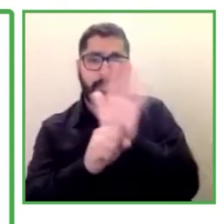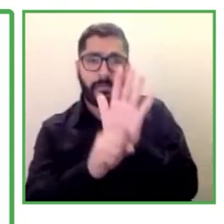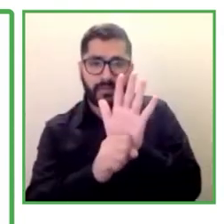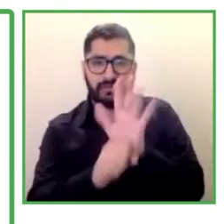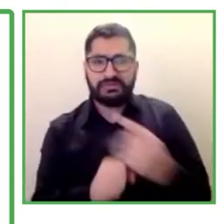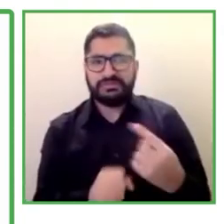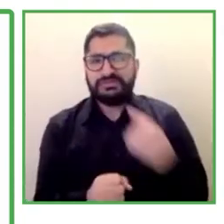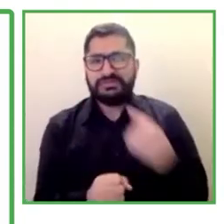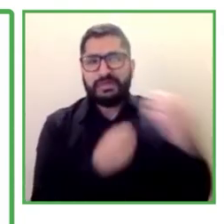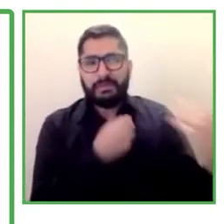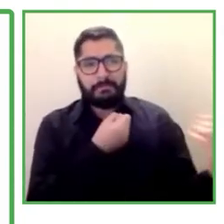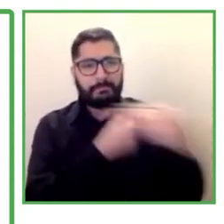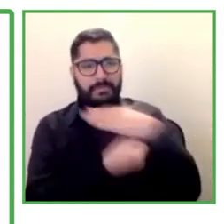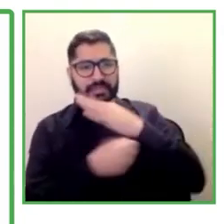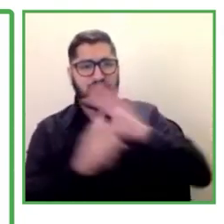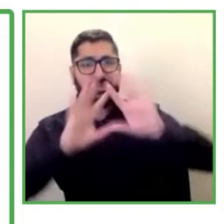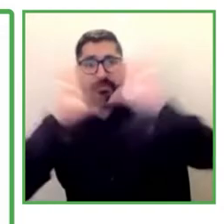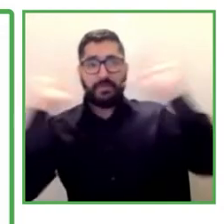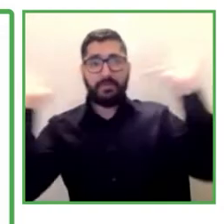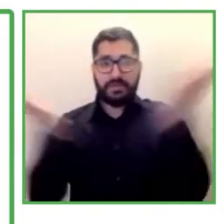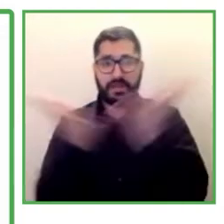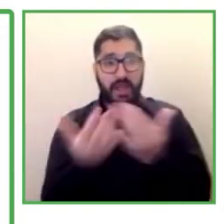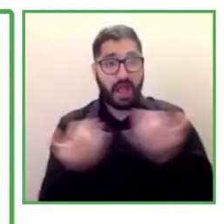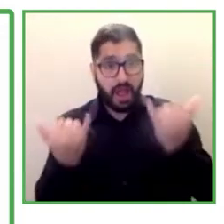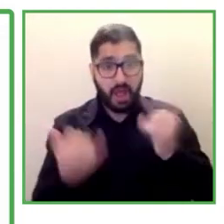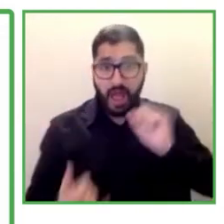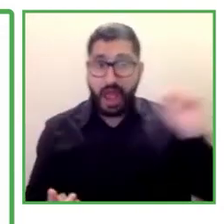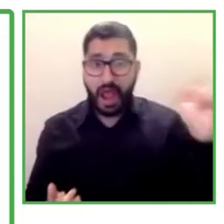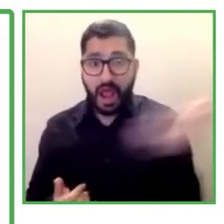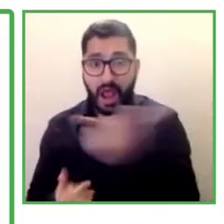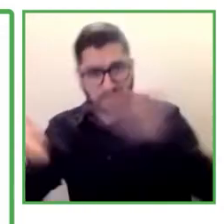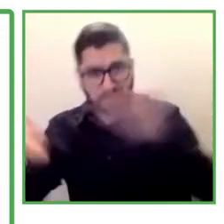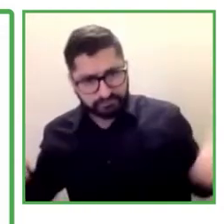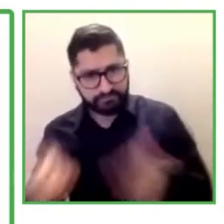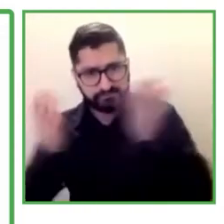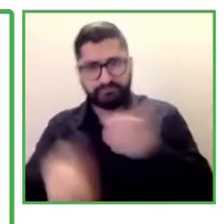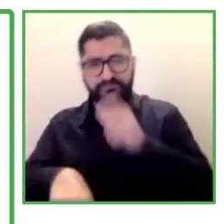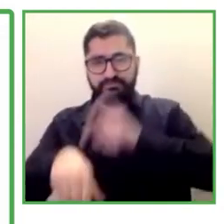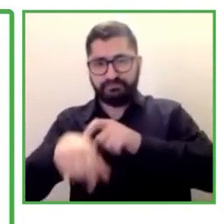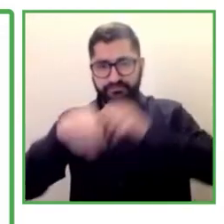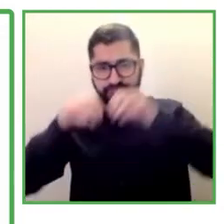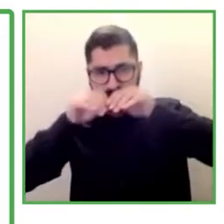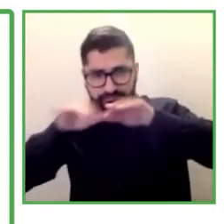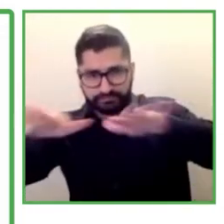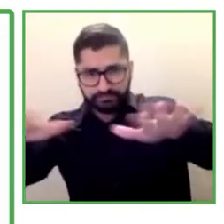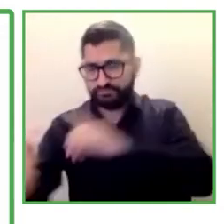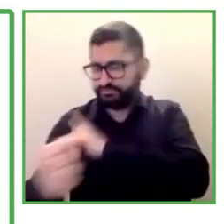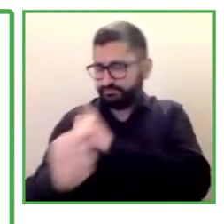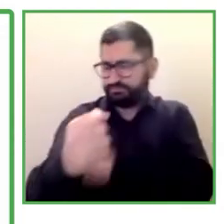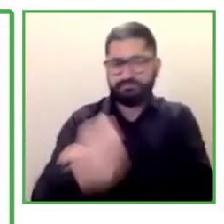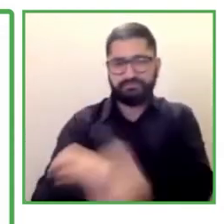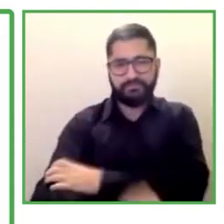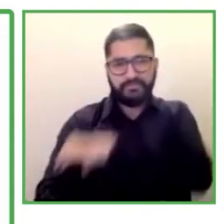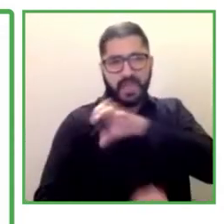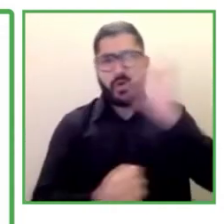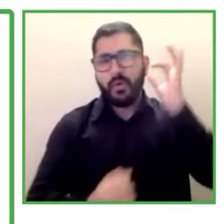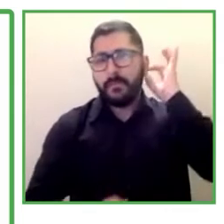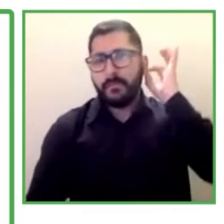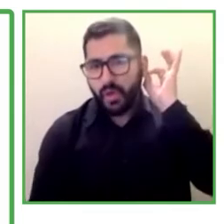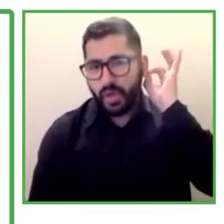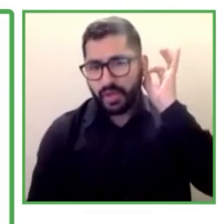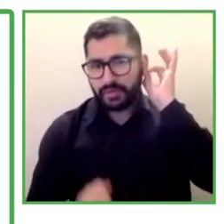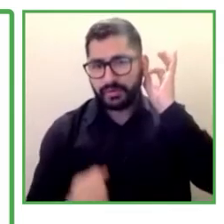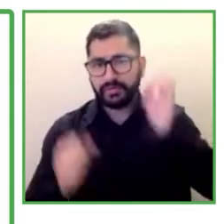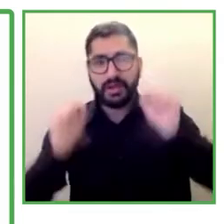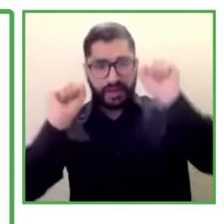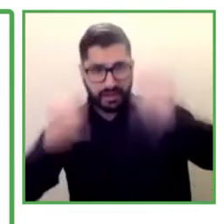con iniciativas de género y diversidad, el empoderamiento de las mujeres, las poblaciones diversas y vulnerables, donde